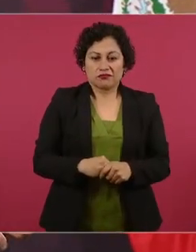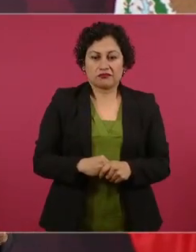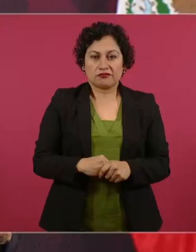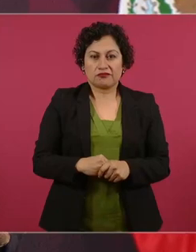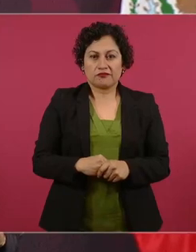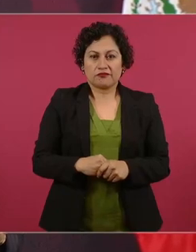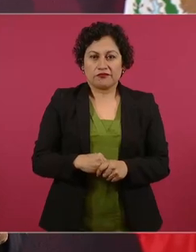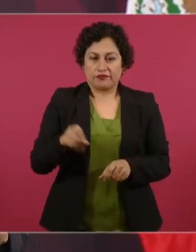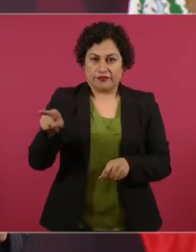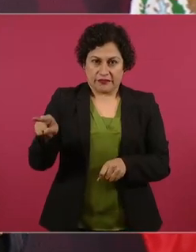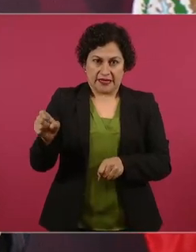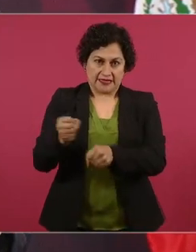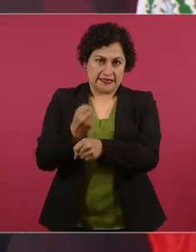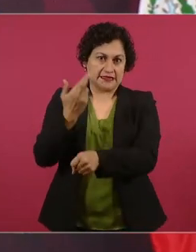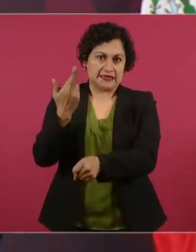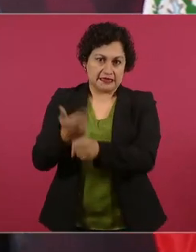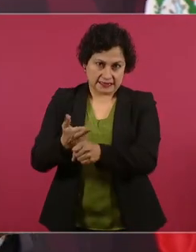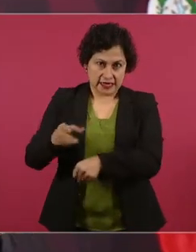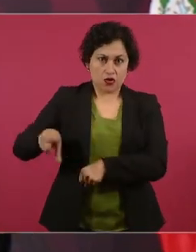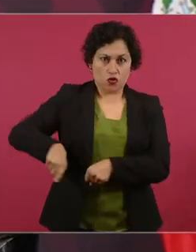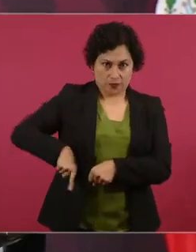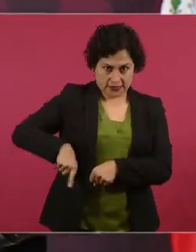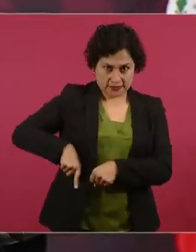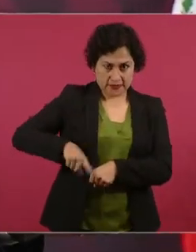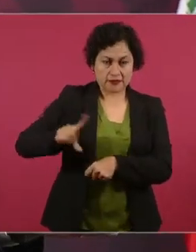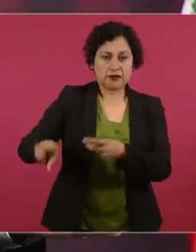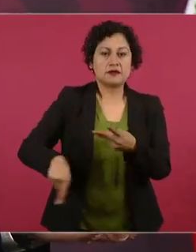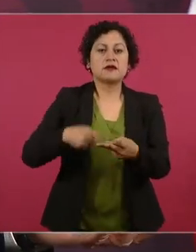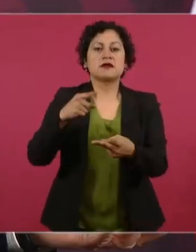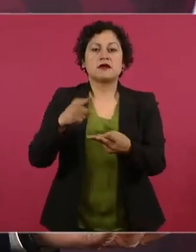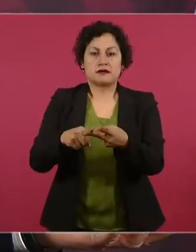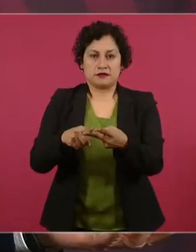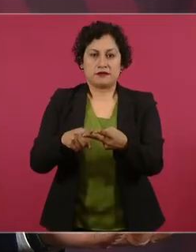secretario de Gobernación y Lía Limón del PAN,